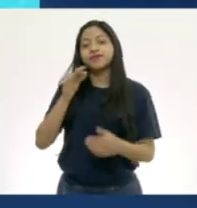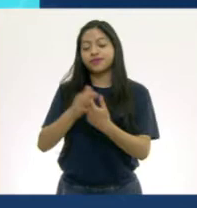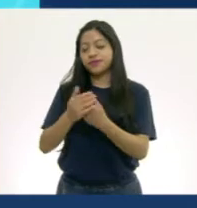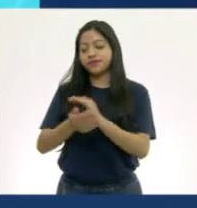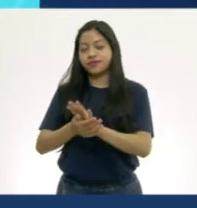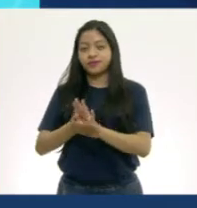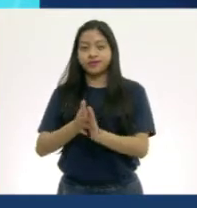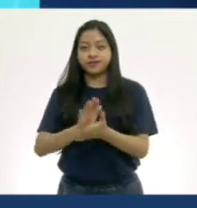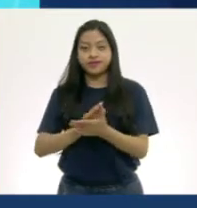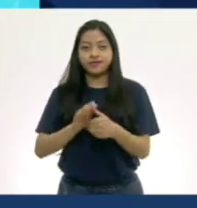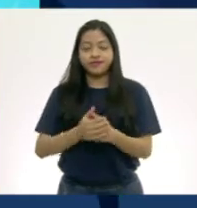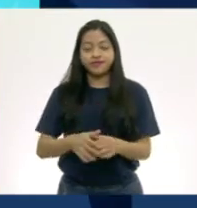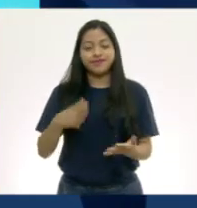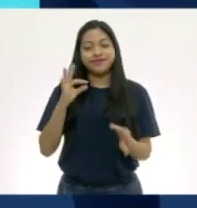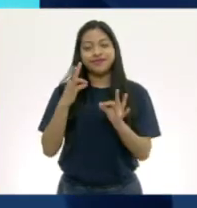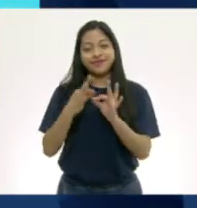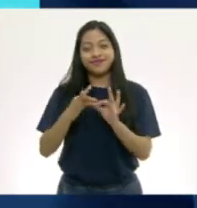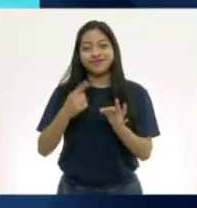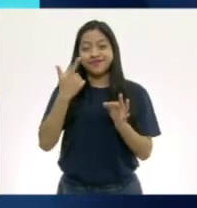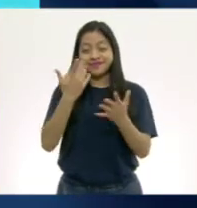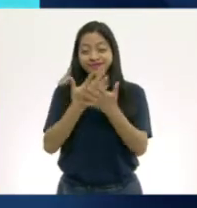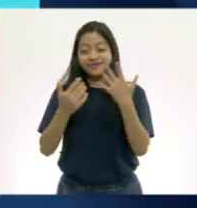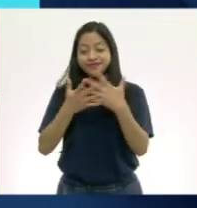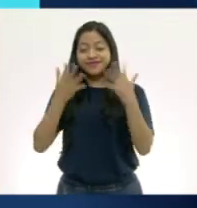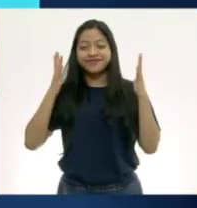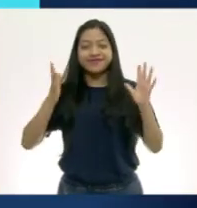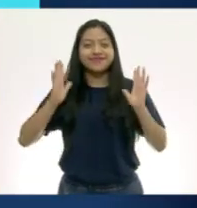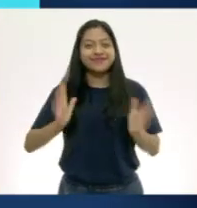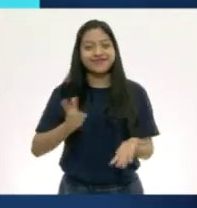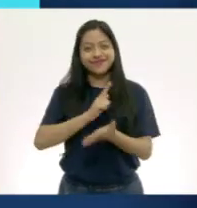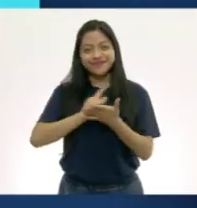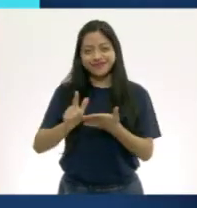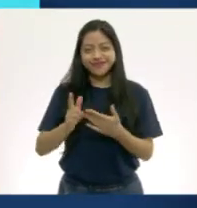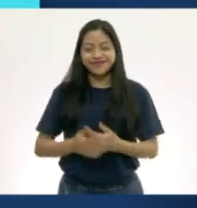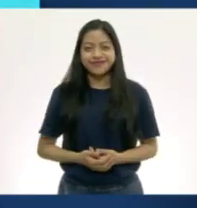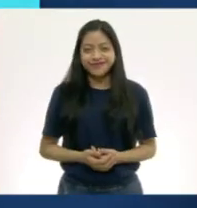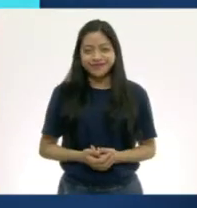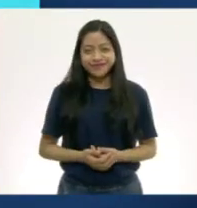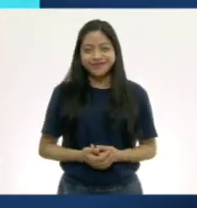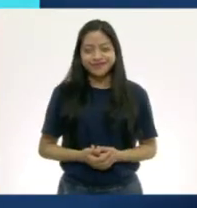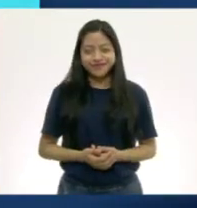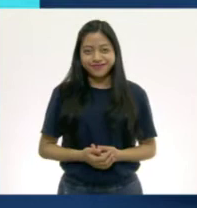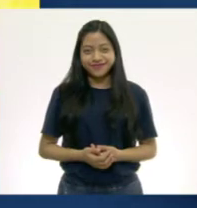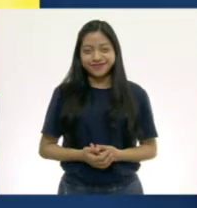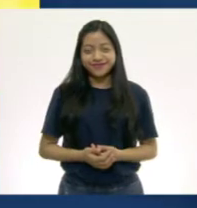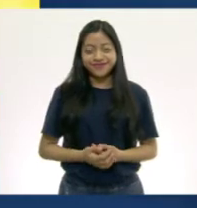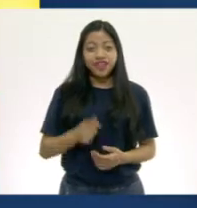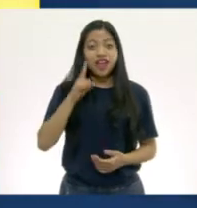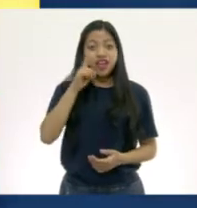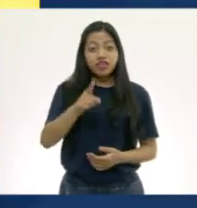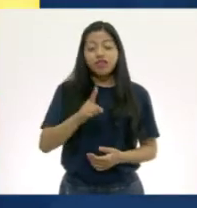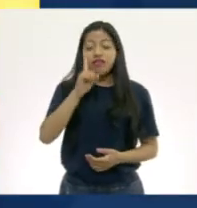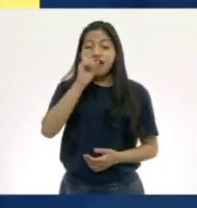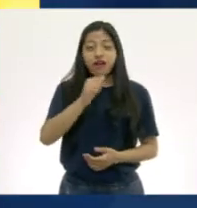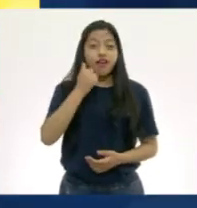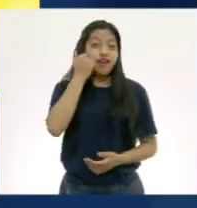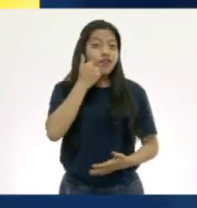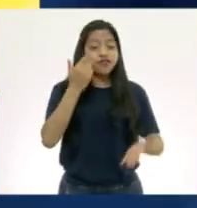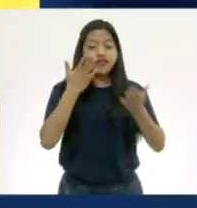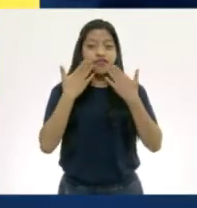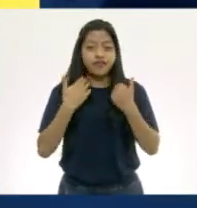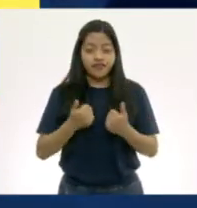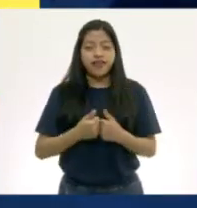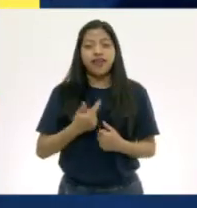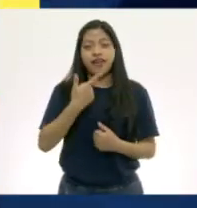Sécalas con una toalla. ¡Y listo! ¡Tus manos están limpias! Si no tienes agua y jabón,